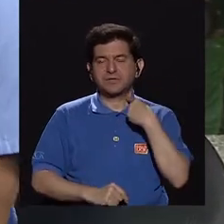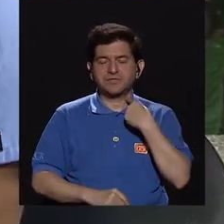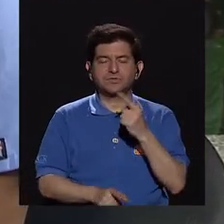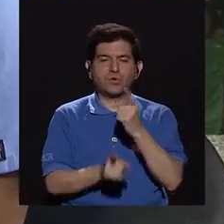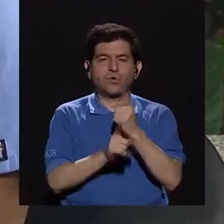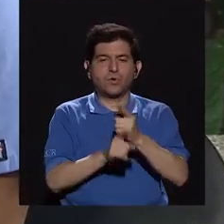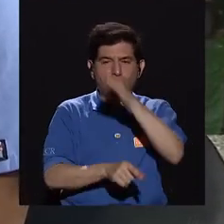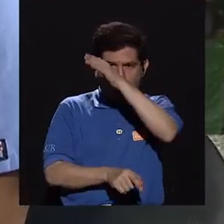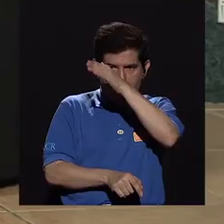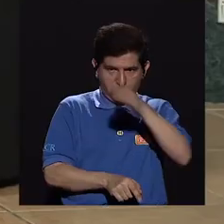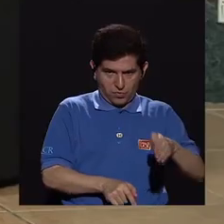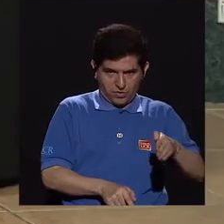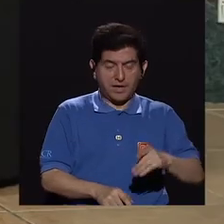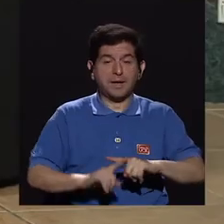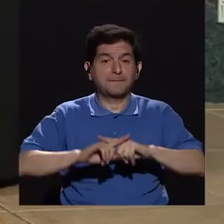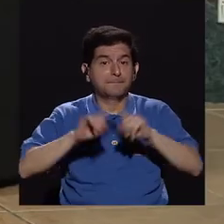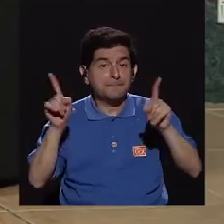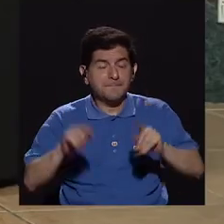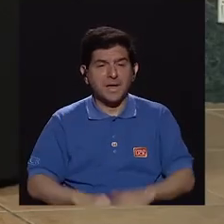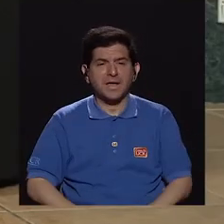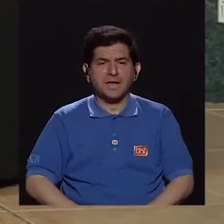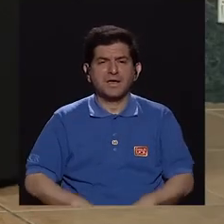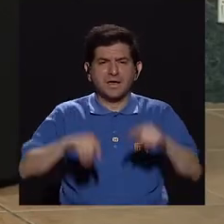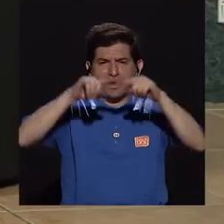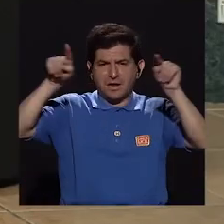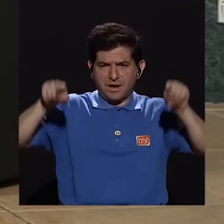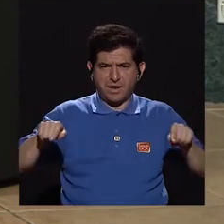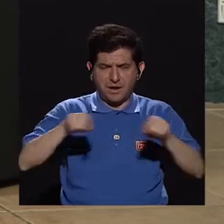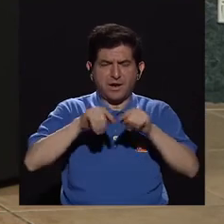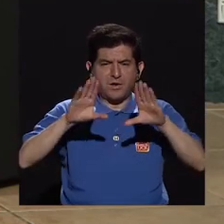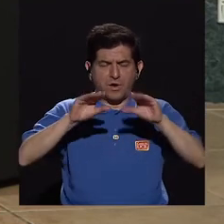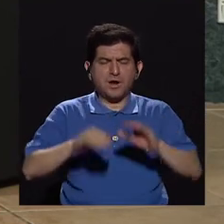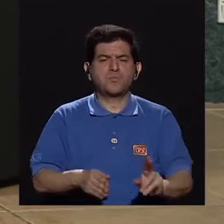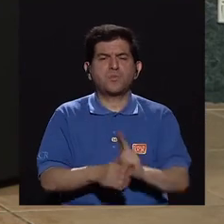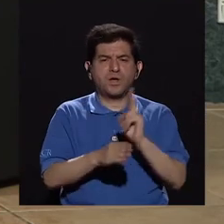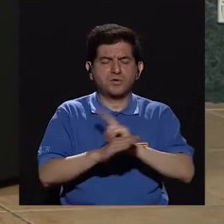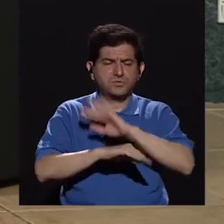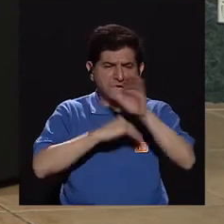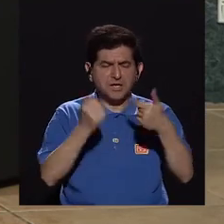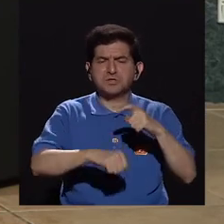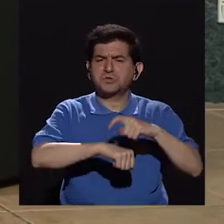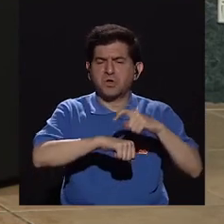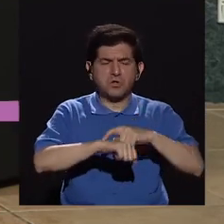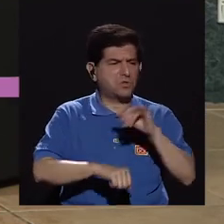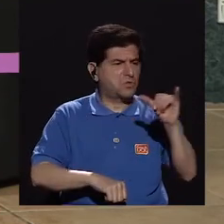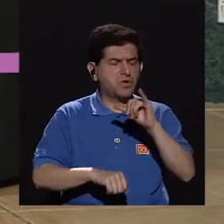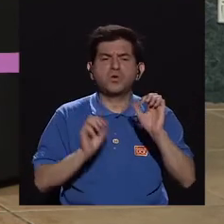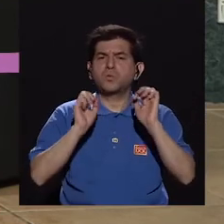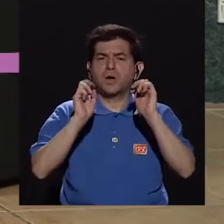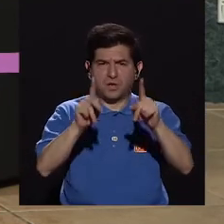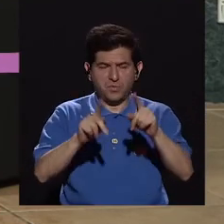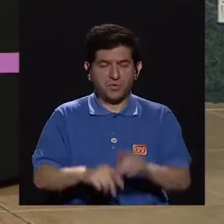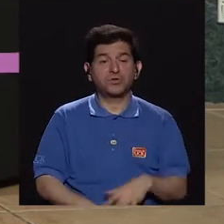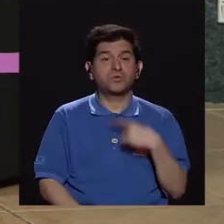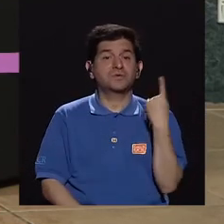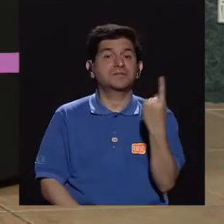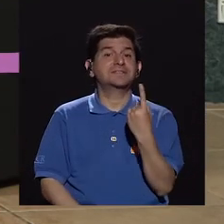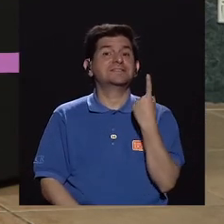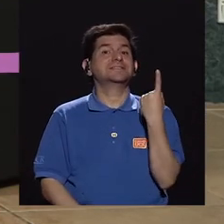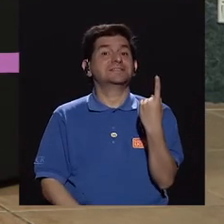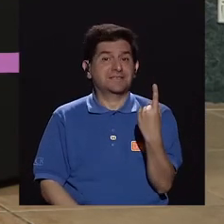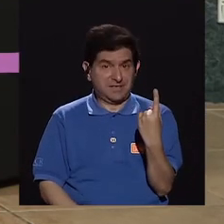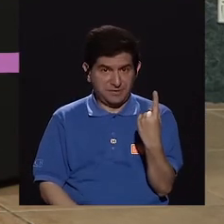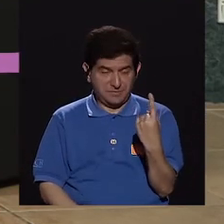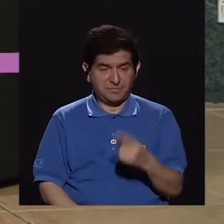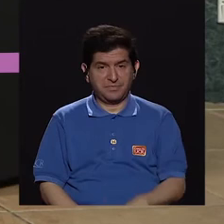en un eje correcto. Sin embargo, las almohadas que nosotros hemos usado a lo largo del tiempo también permiten esa posibilidad, siempre y